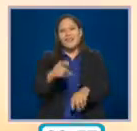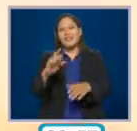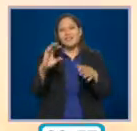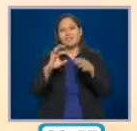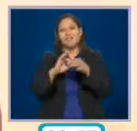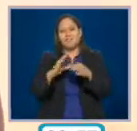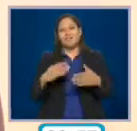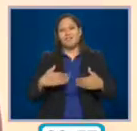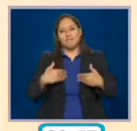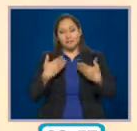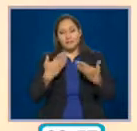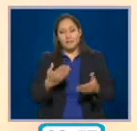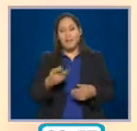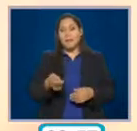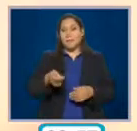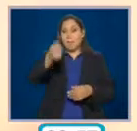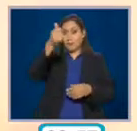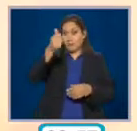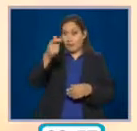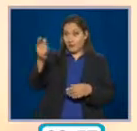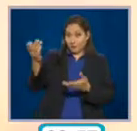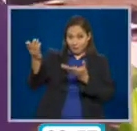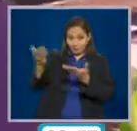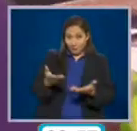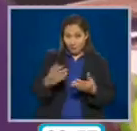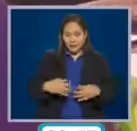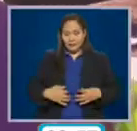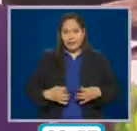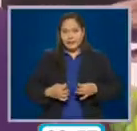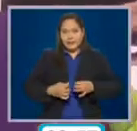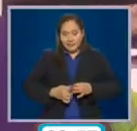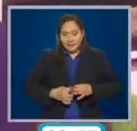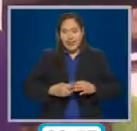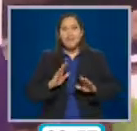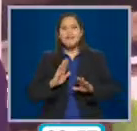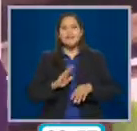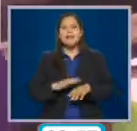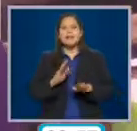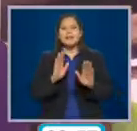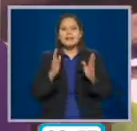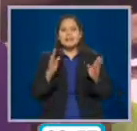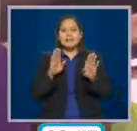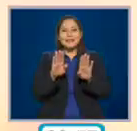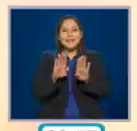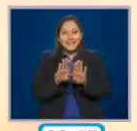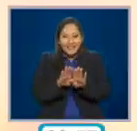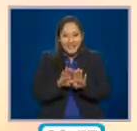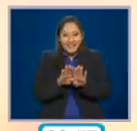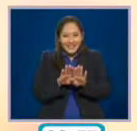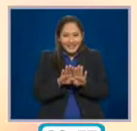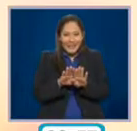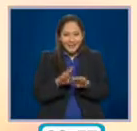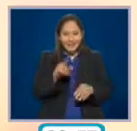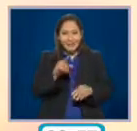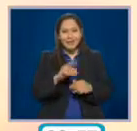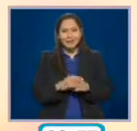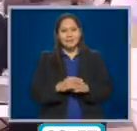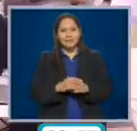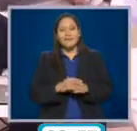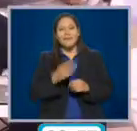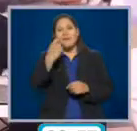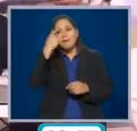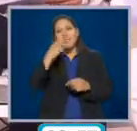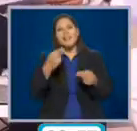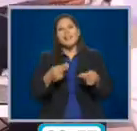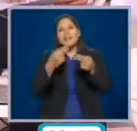A los que llegan por primera vez y traen el saco más abrochado. Entonces está más sujeto. Tú los más vas a sujetadito, poder ¿no? leer, por ejemplo, hasta en una Contenido. negociación,